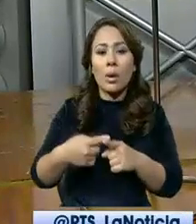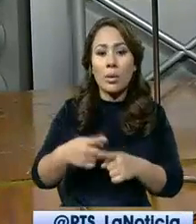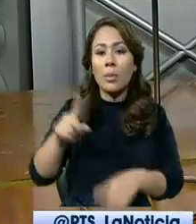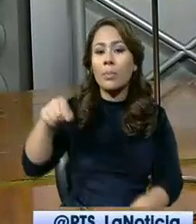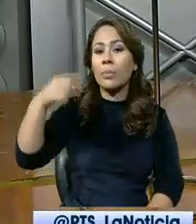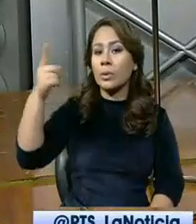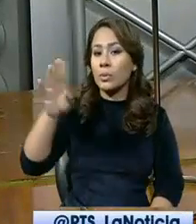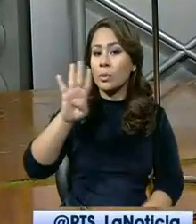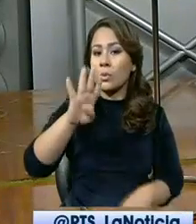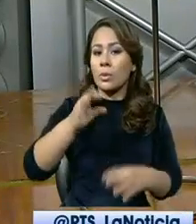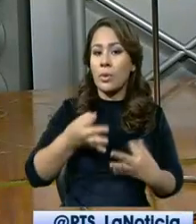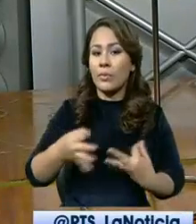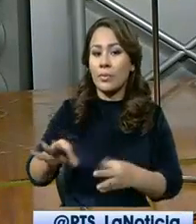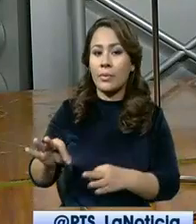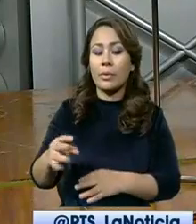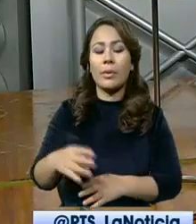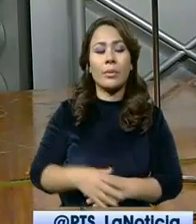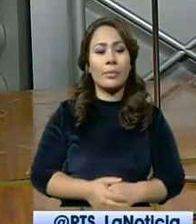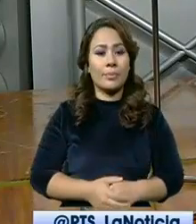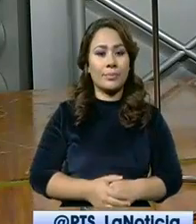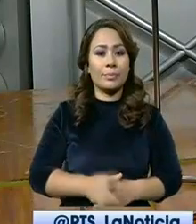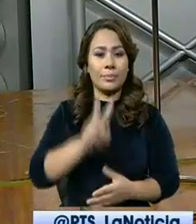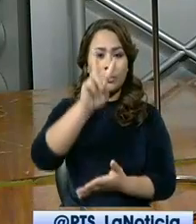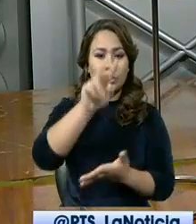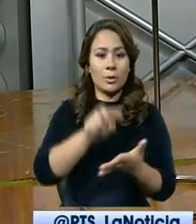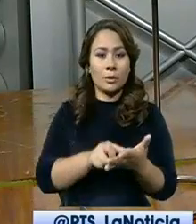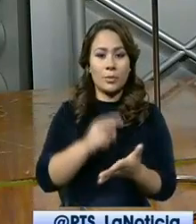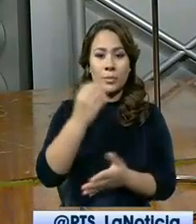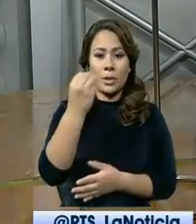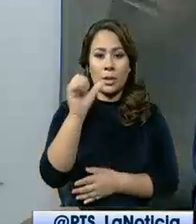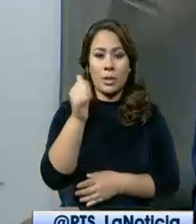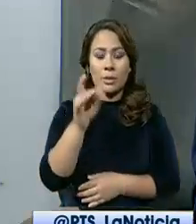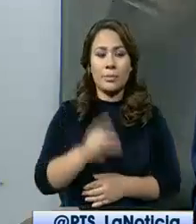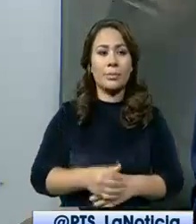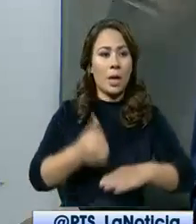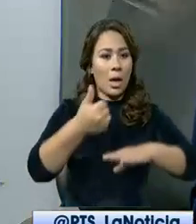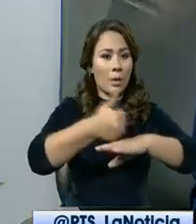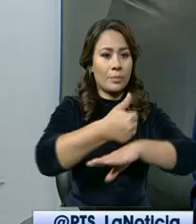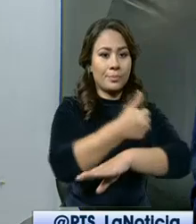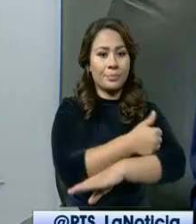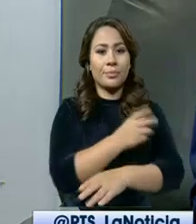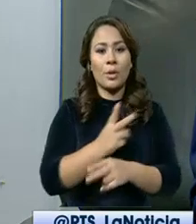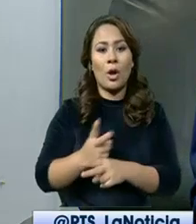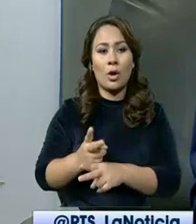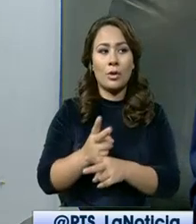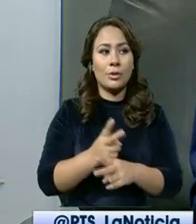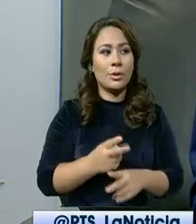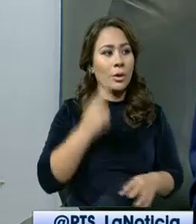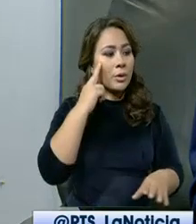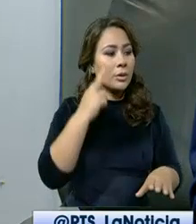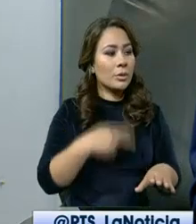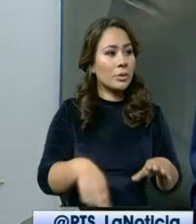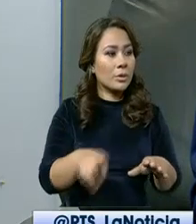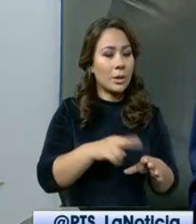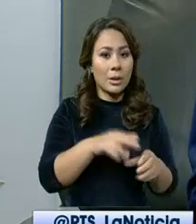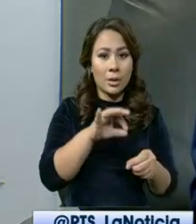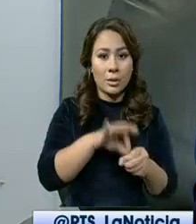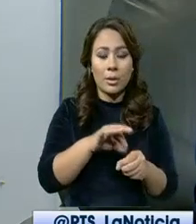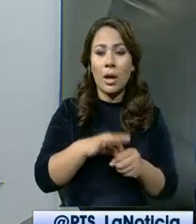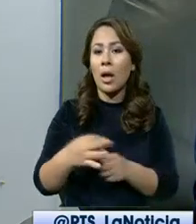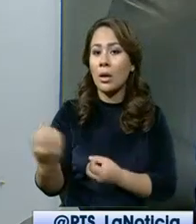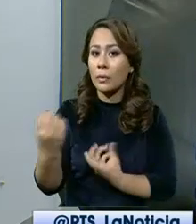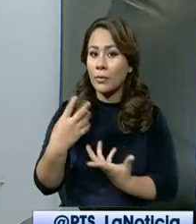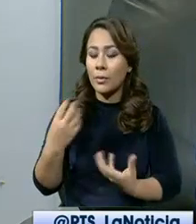y referéndum del 4 de febrero del 2018. Autoridades del Consejo Nacional Electoral del Guayas anunciaron que